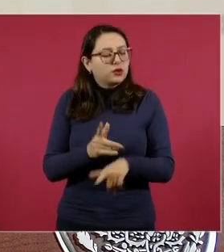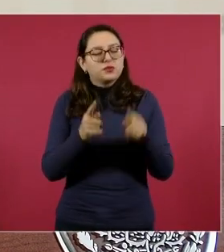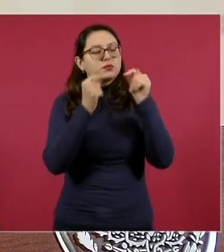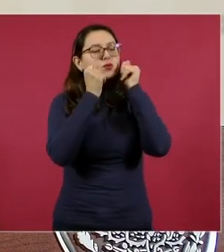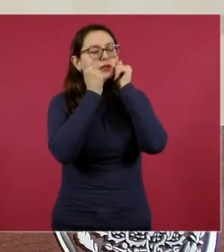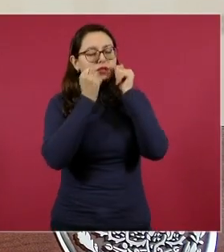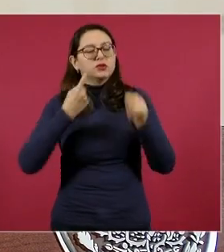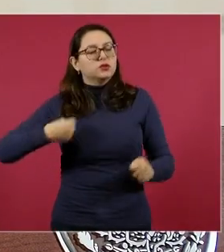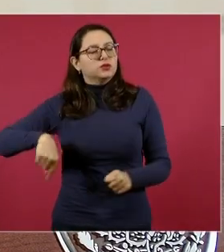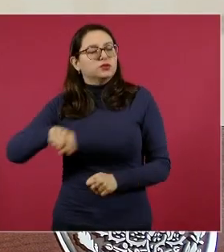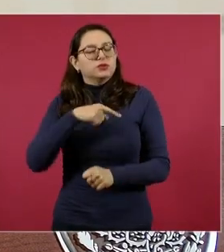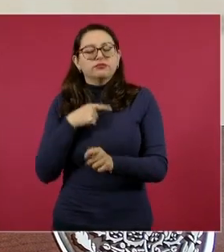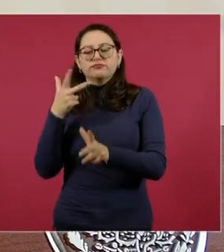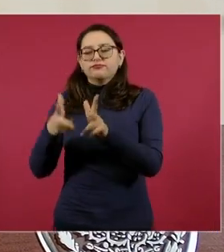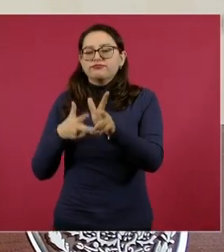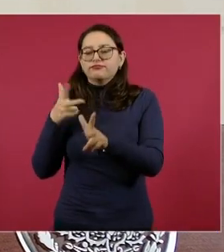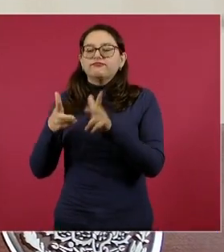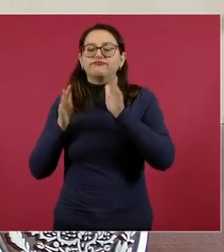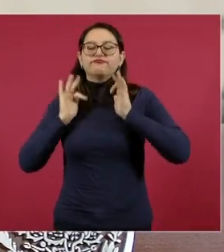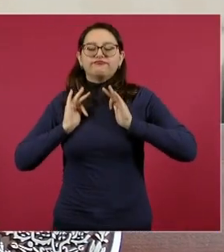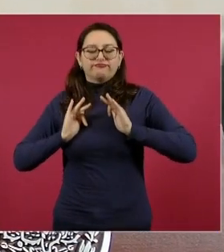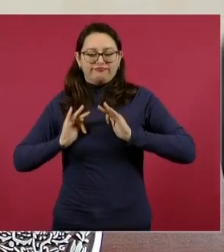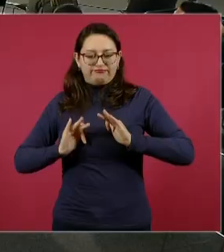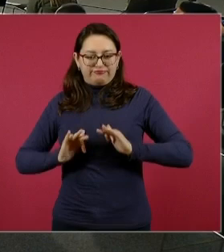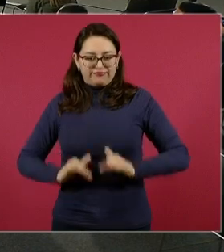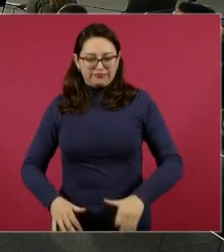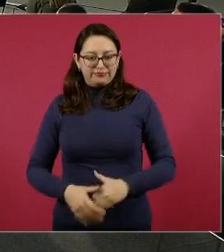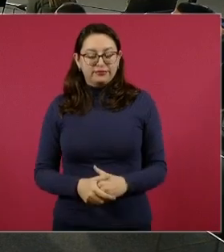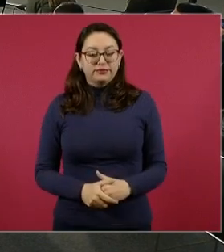llegar, no le hace, pero este,